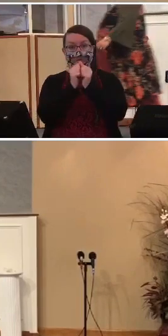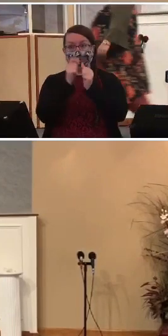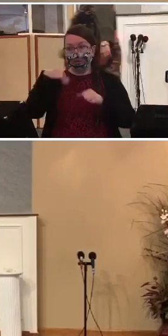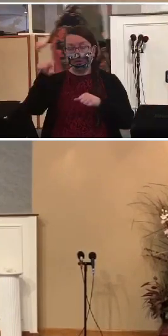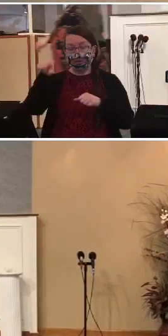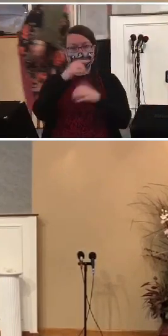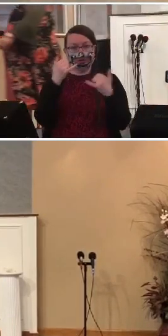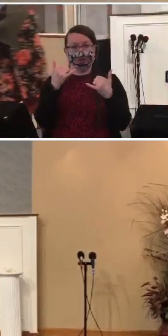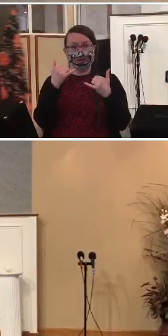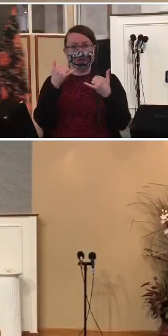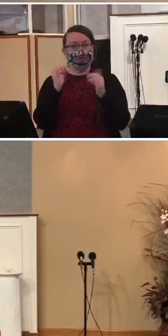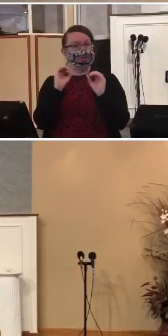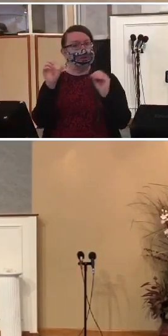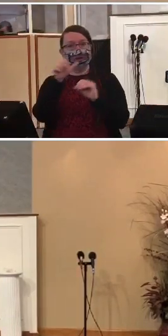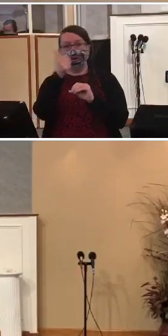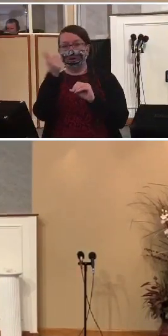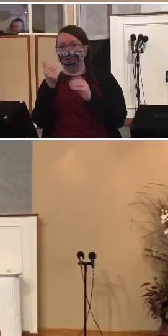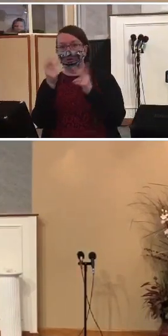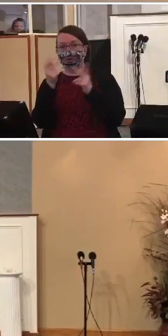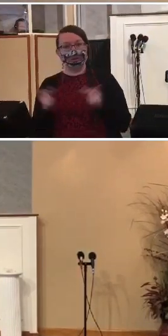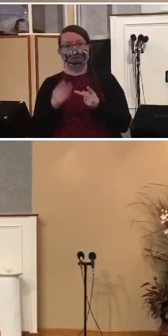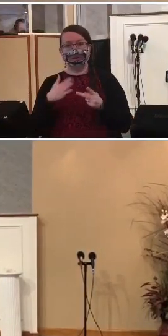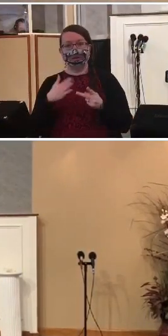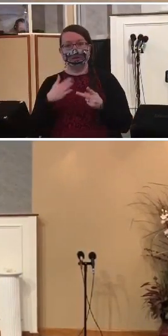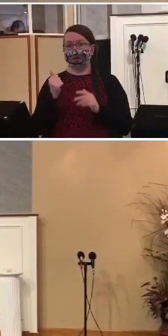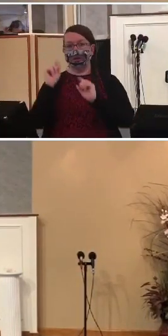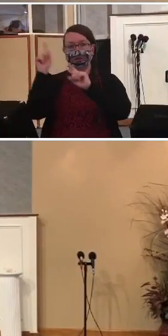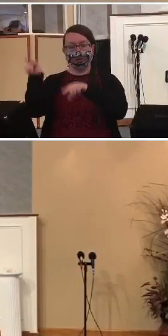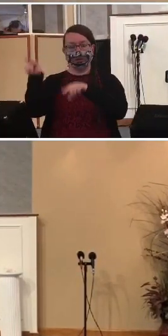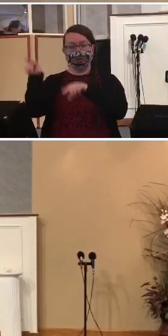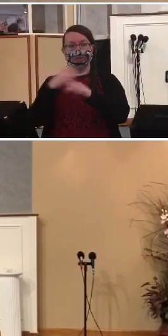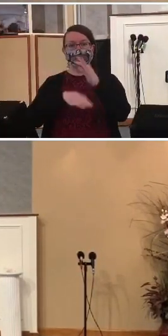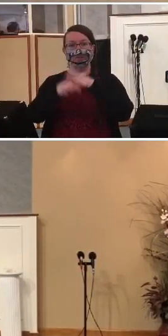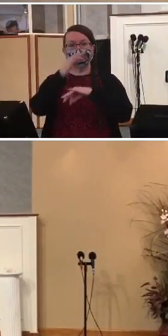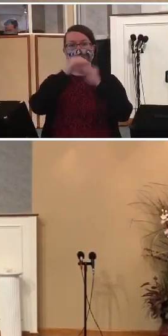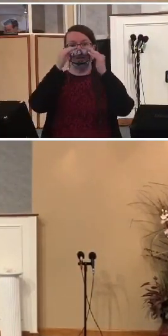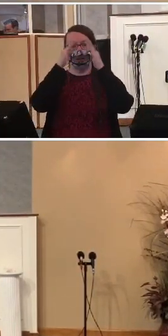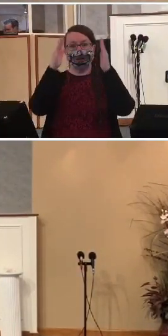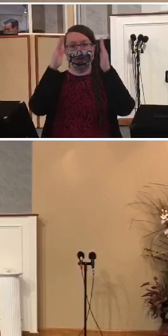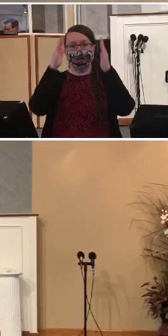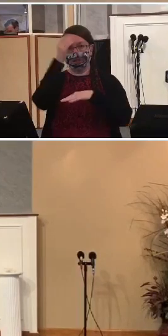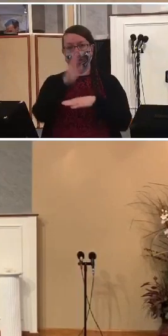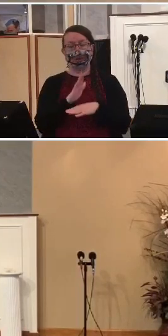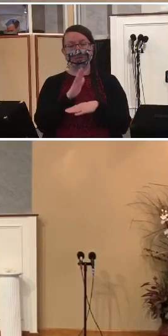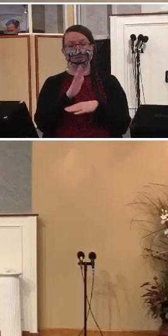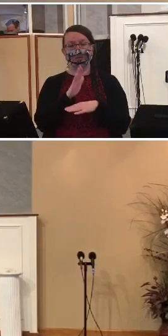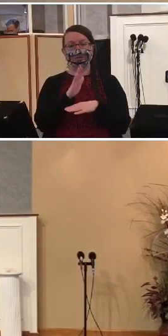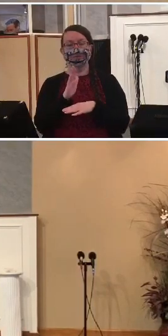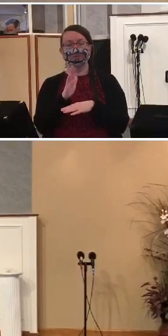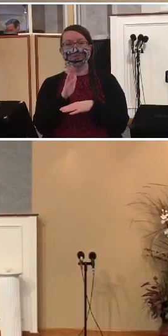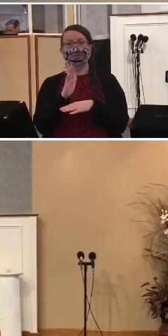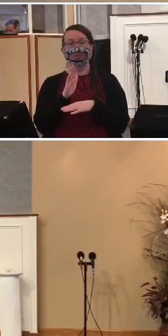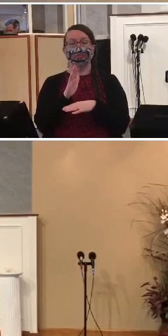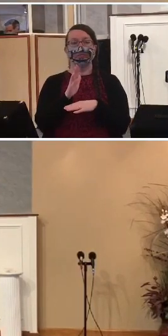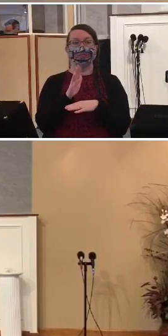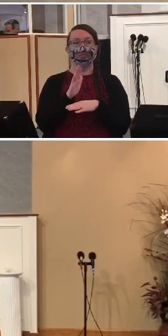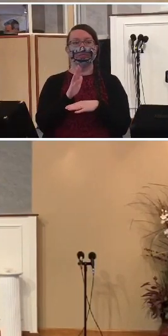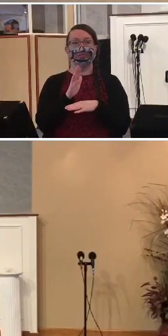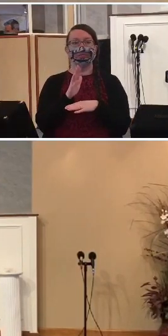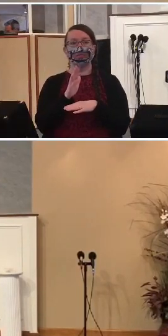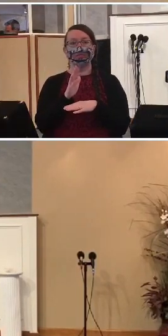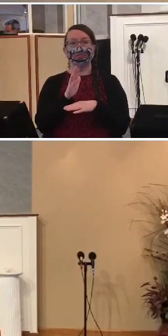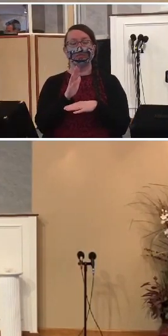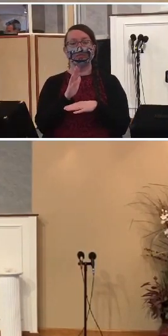estoy alegre de que no hay ningún otro lugar donde yo prefiera estar que no sea en la casa de Dios. Yo siempre